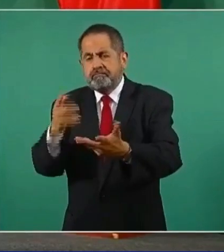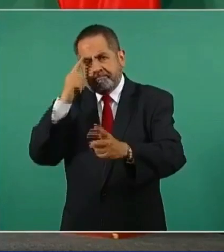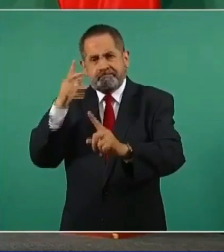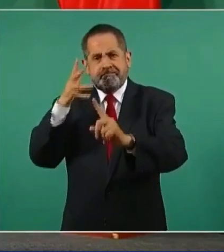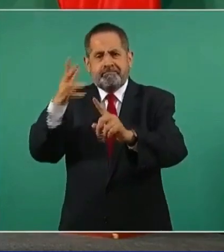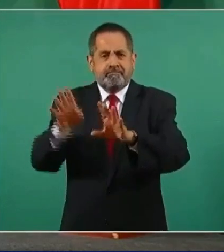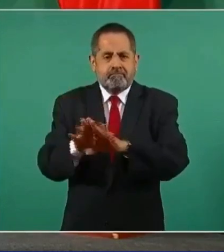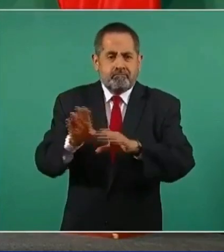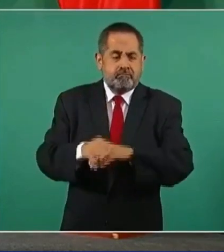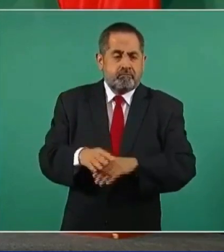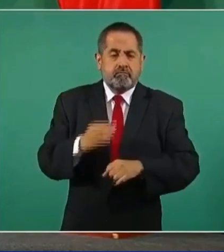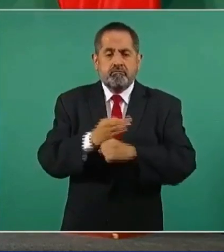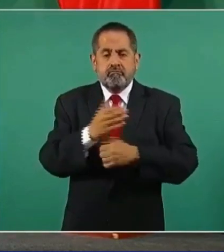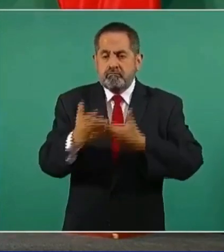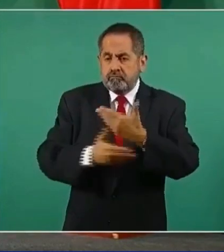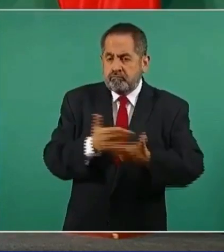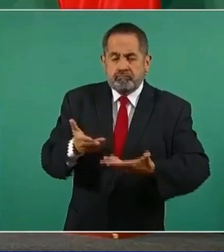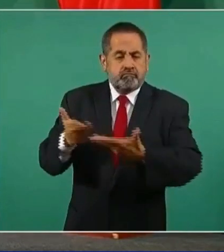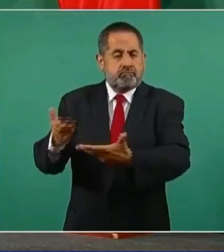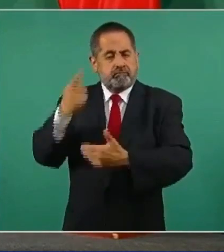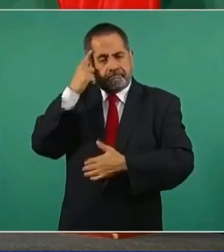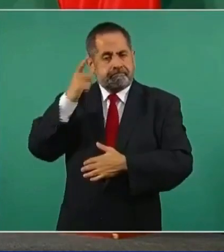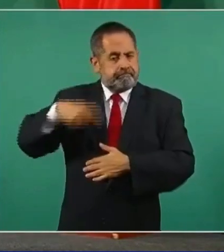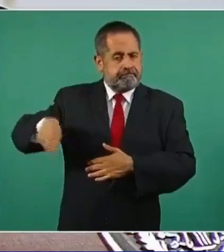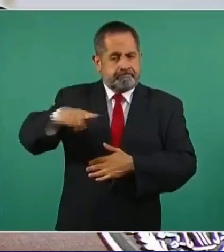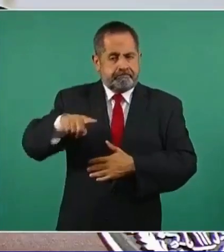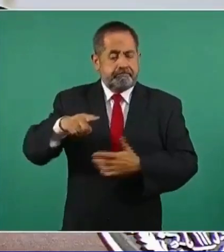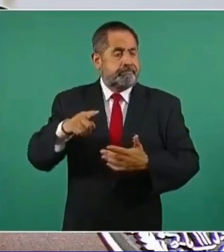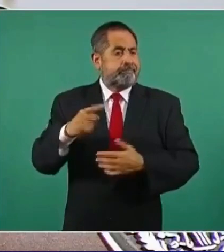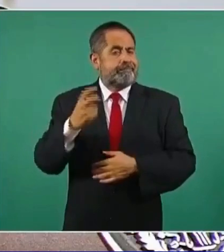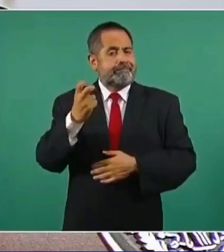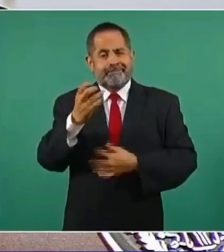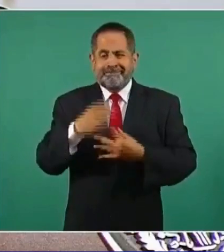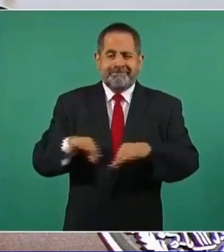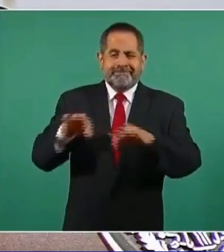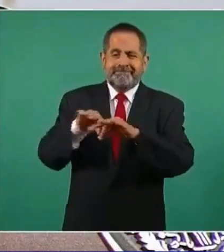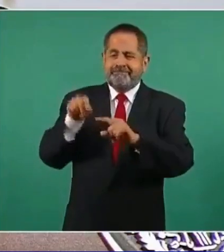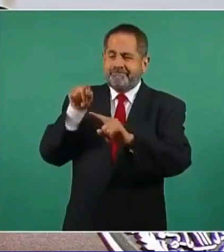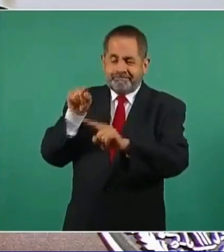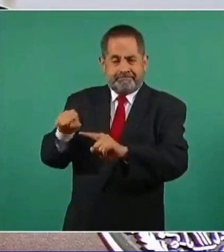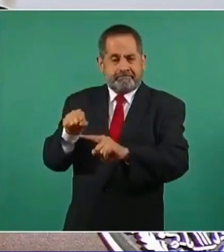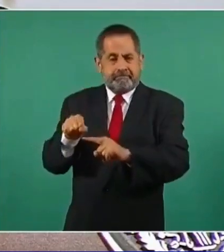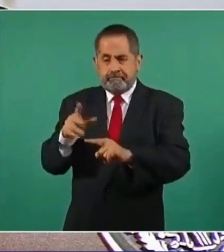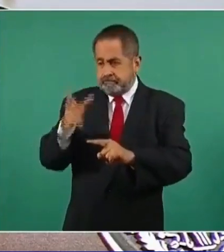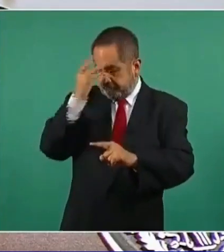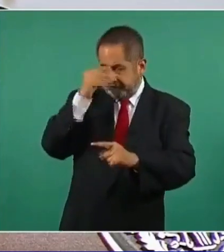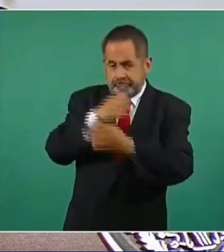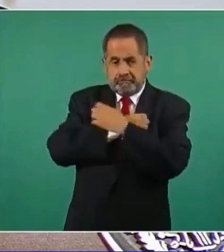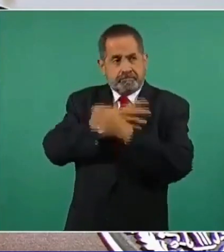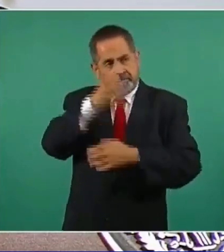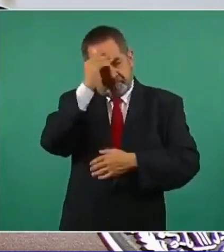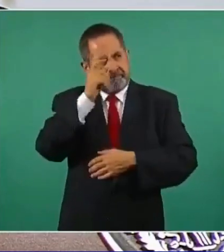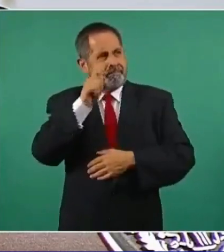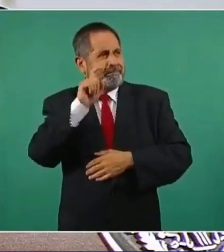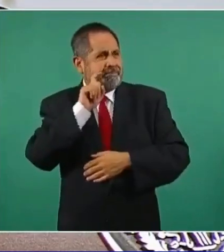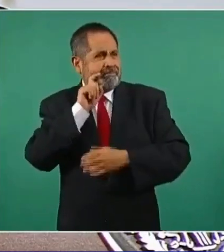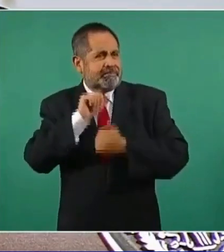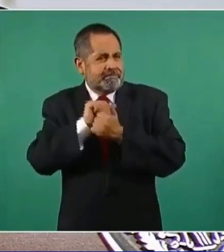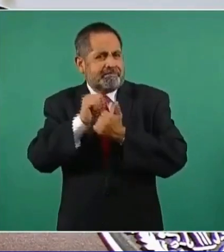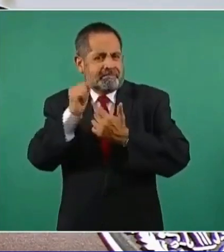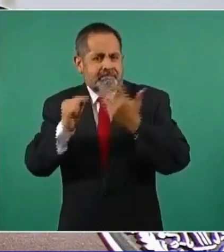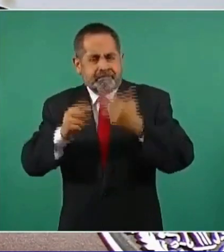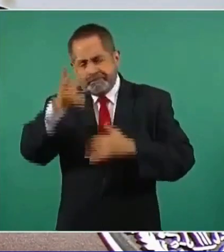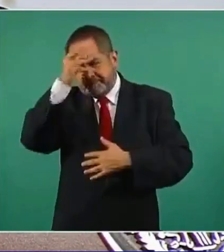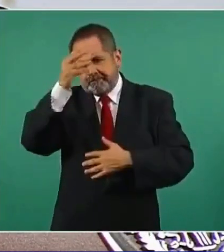cómo están los servicios dispuestos para ellos, la importancia de la educación en sexualidad y sobre todo